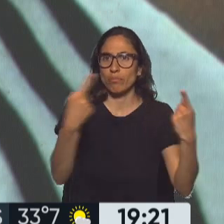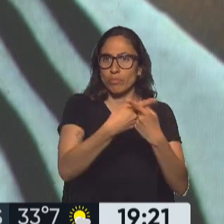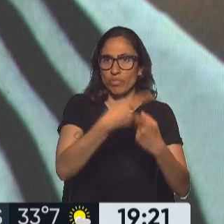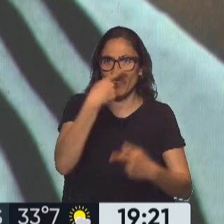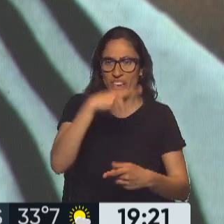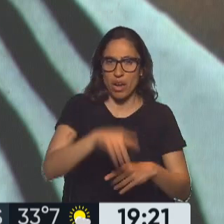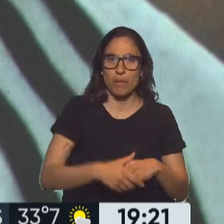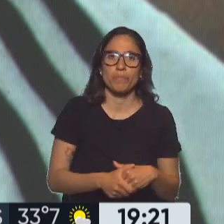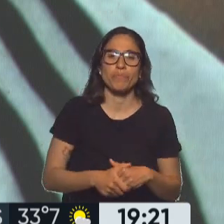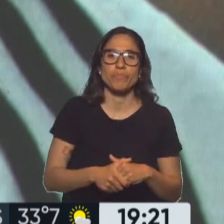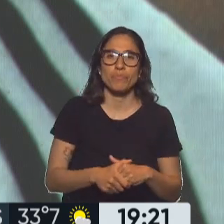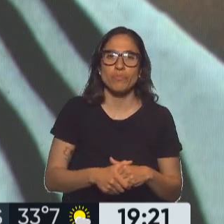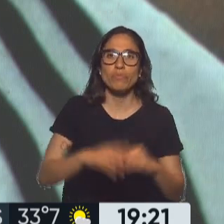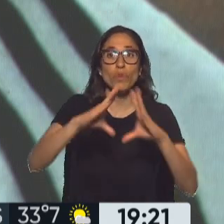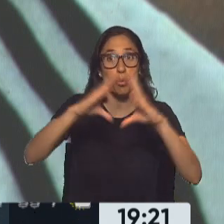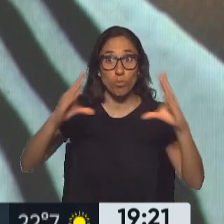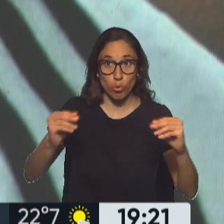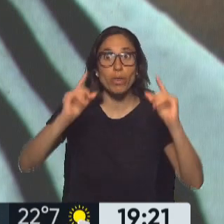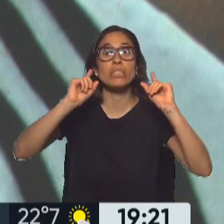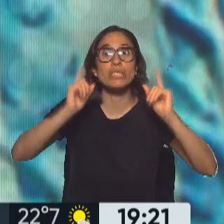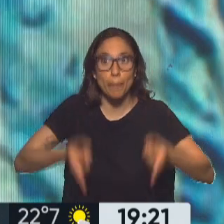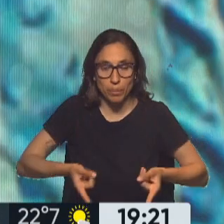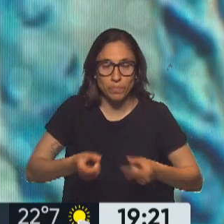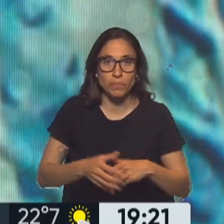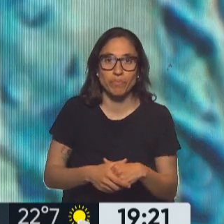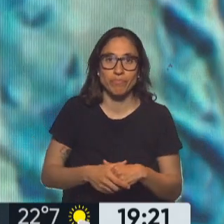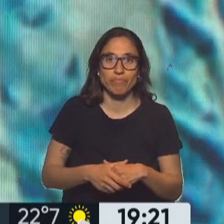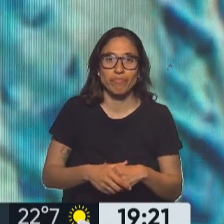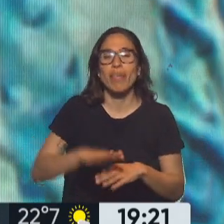suerte, también están ahí en un ratito. Hablamos y te mostramos. Miramos todo y vamos a tener la mesa deportiva como siempre.